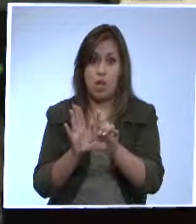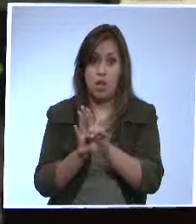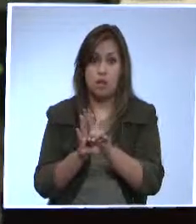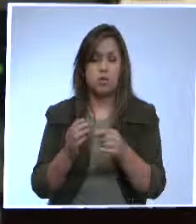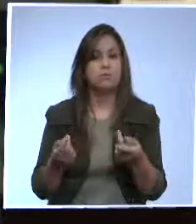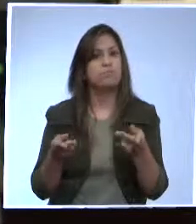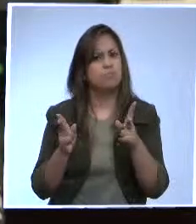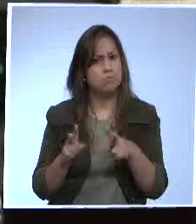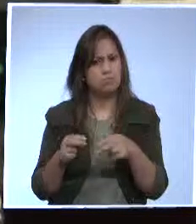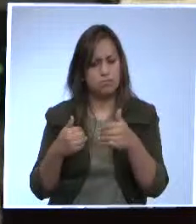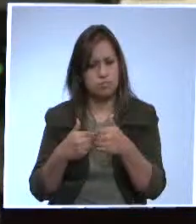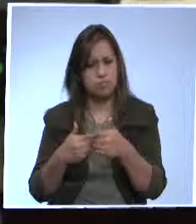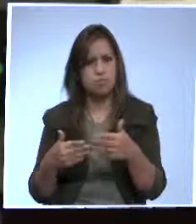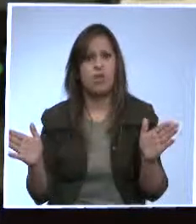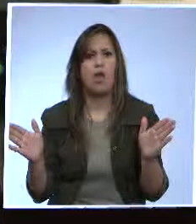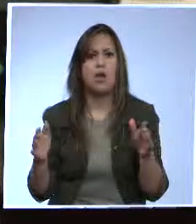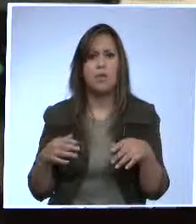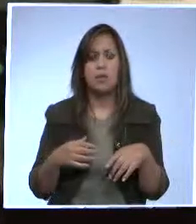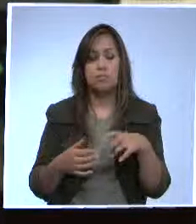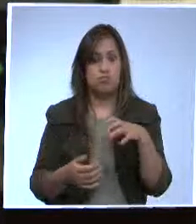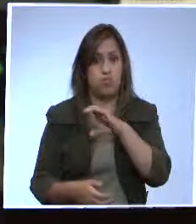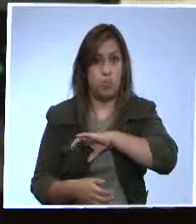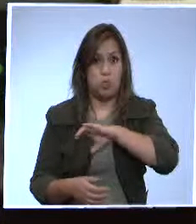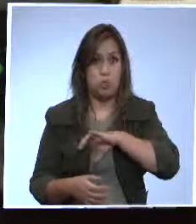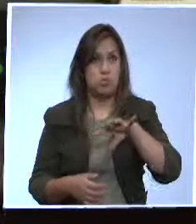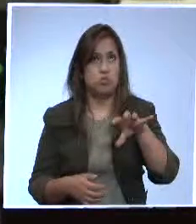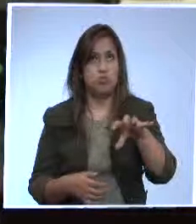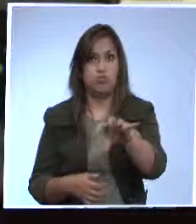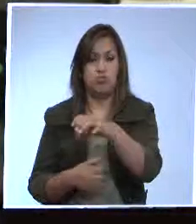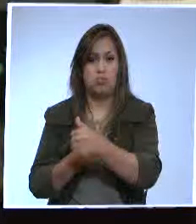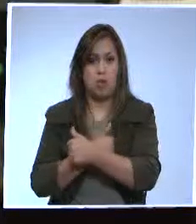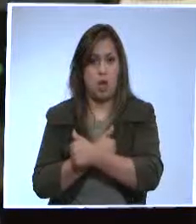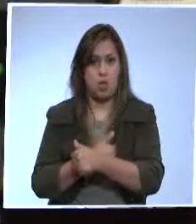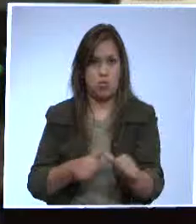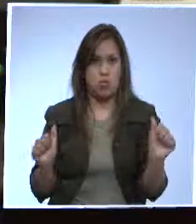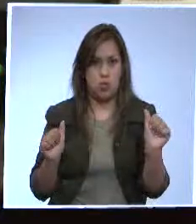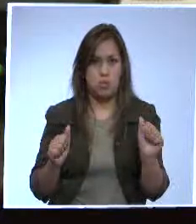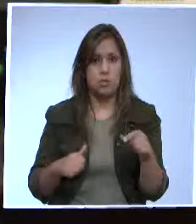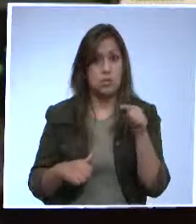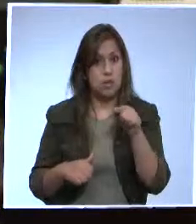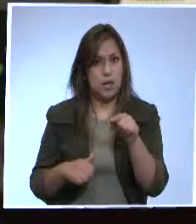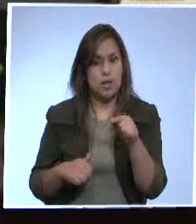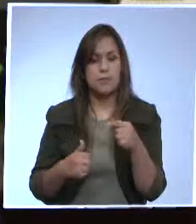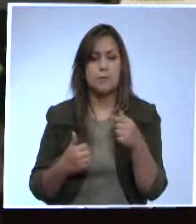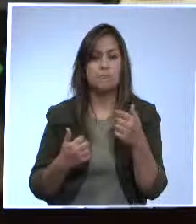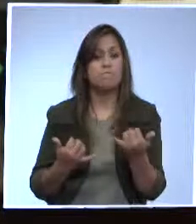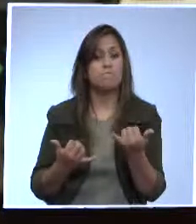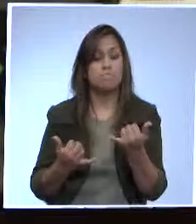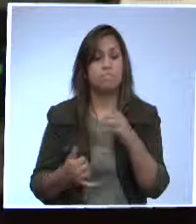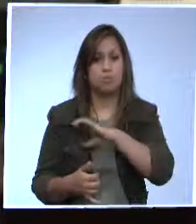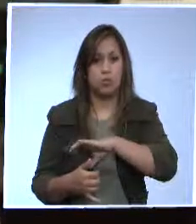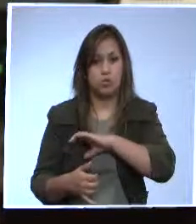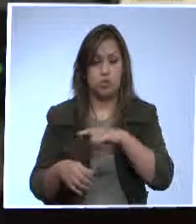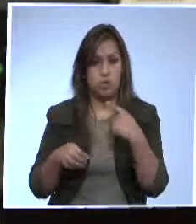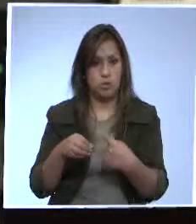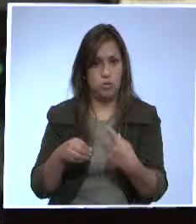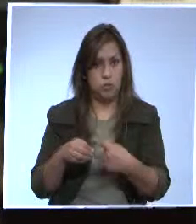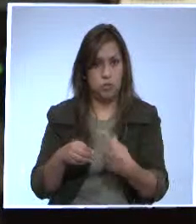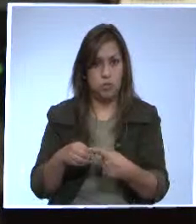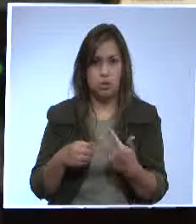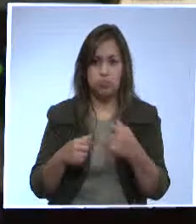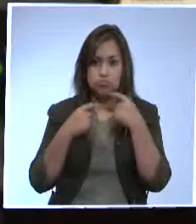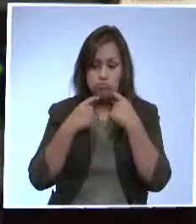para que hagan lo propio los gobiernos autónomos descentralizados en esa lógica en el distrito metropolitano de quito ya se anuncia una